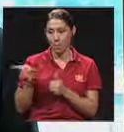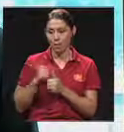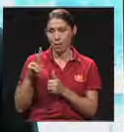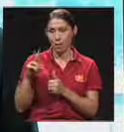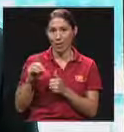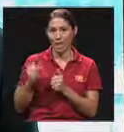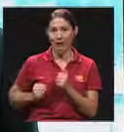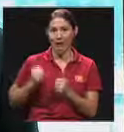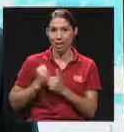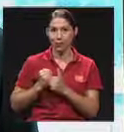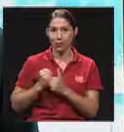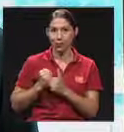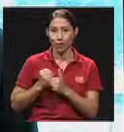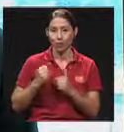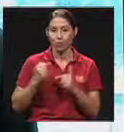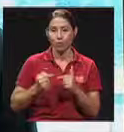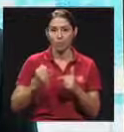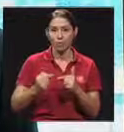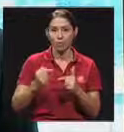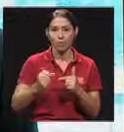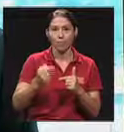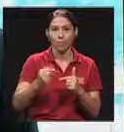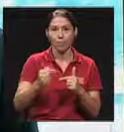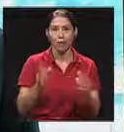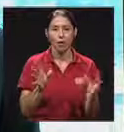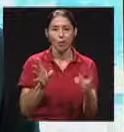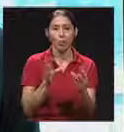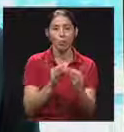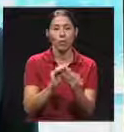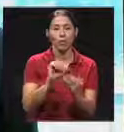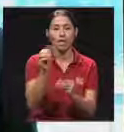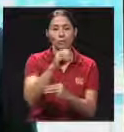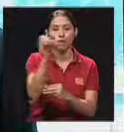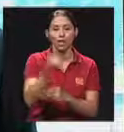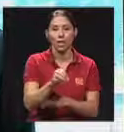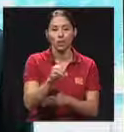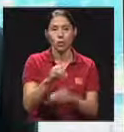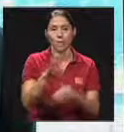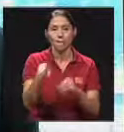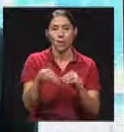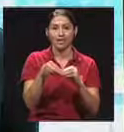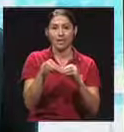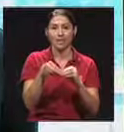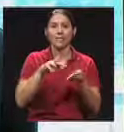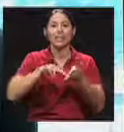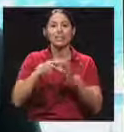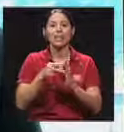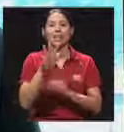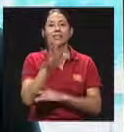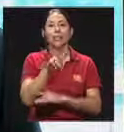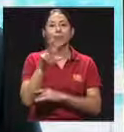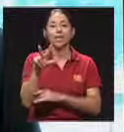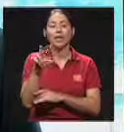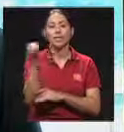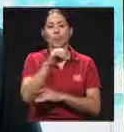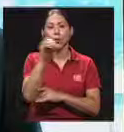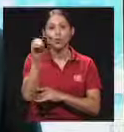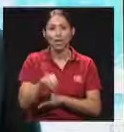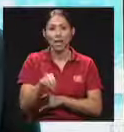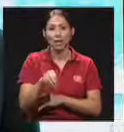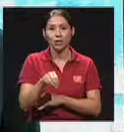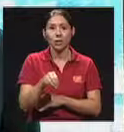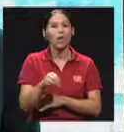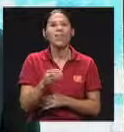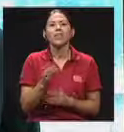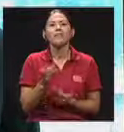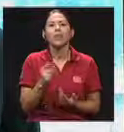% más por los 10 años adicionales. O sea, va a recibir 53,5% del salario de referencia. El salario de